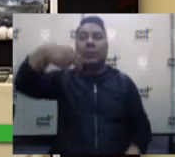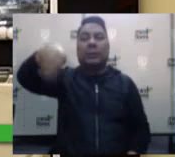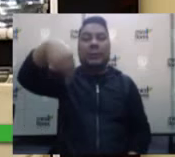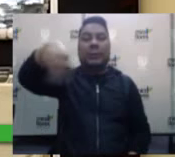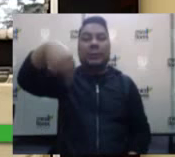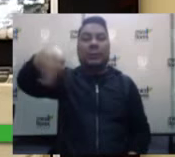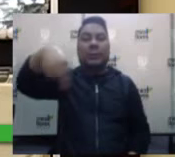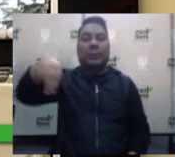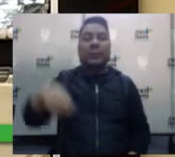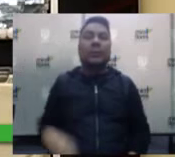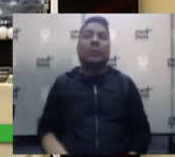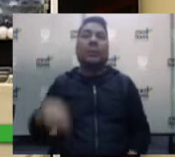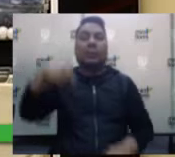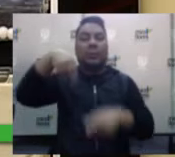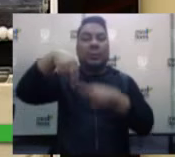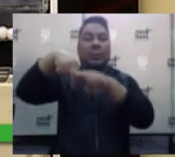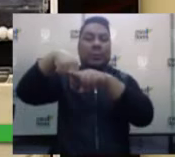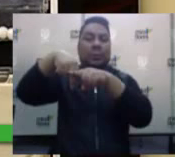4497. Letra Ñ. Ñ.